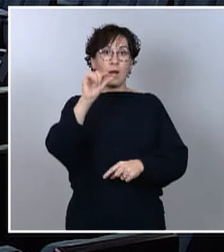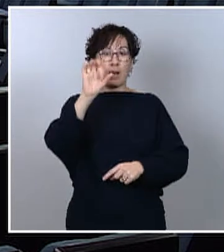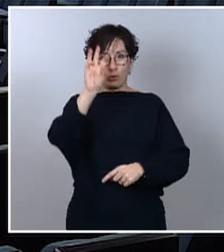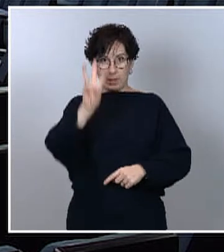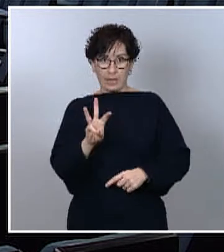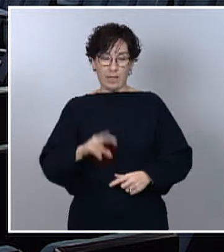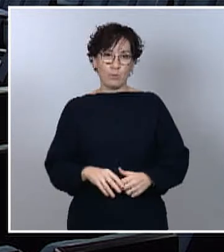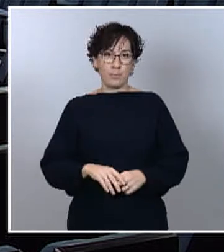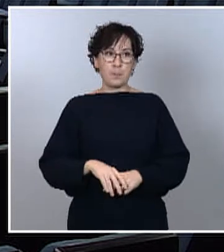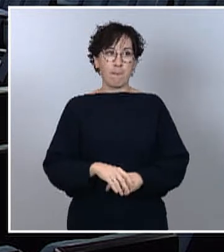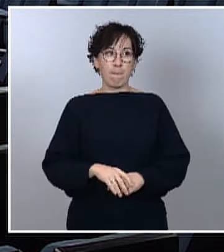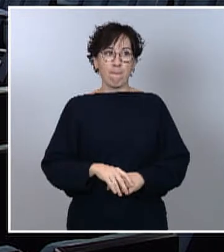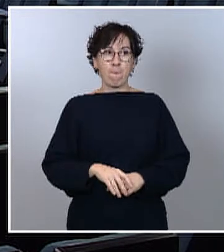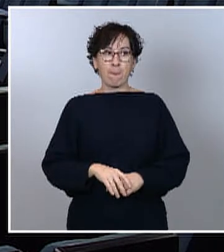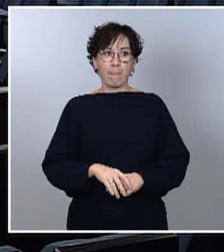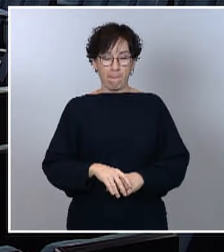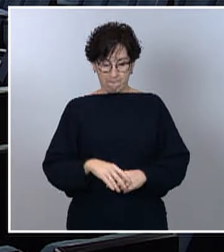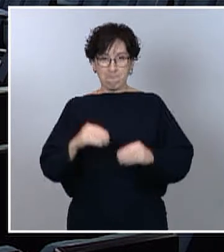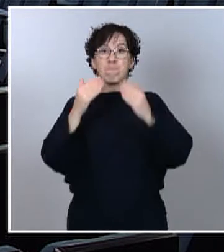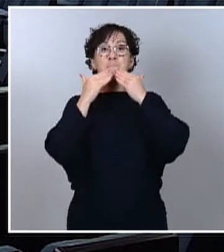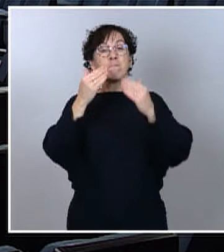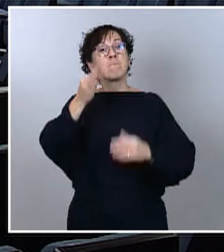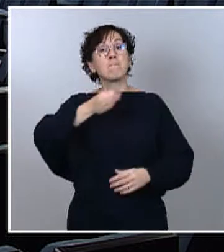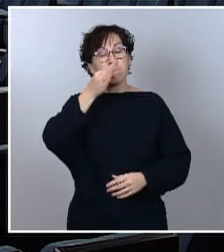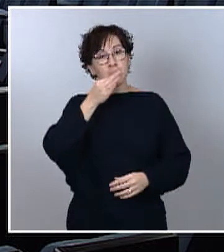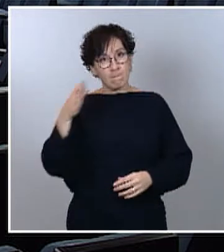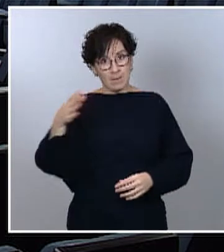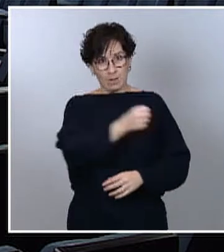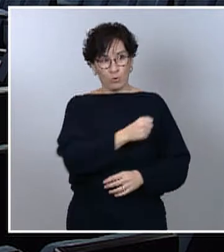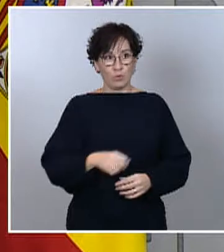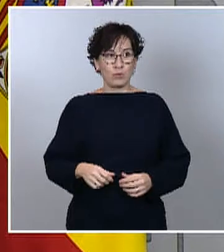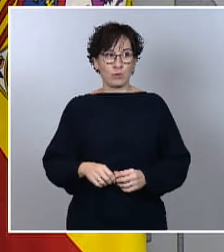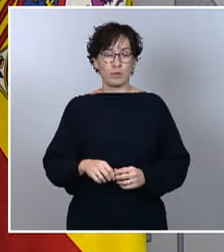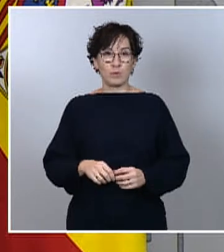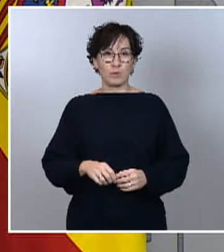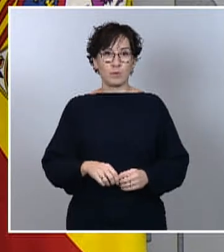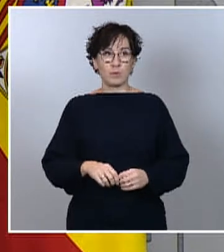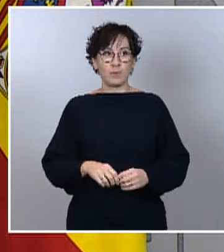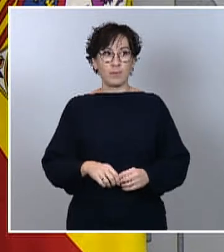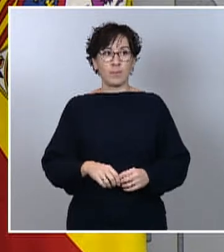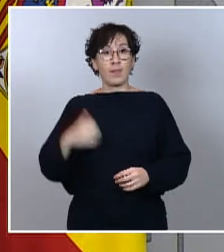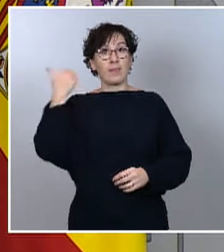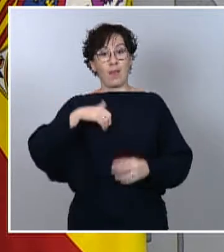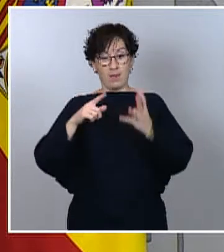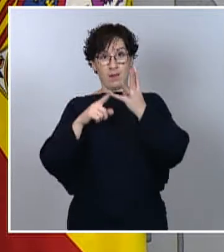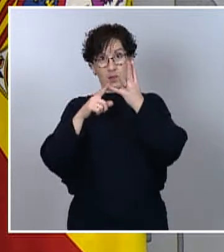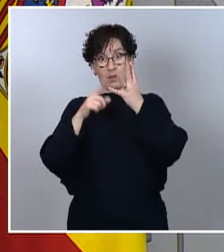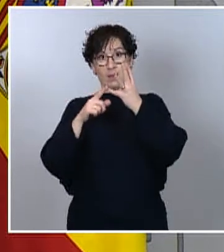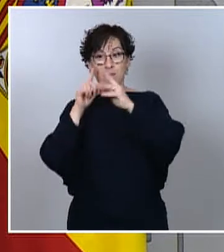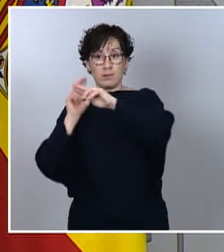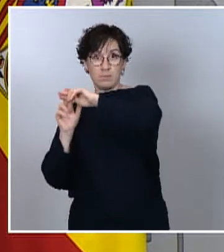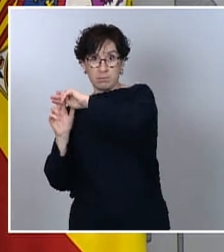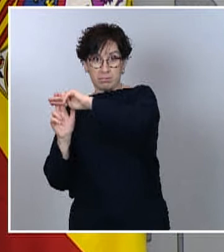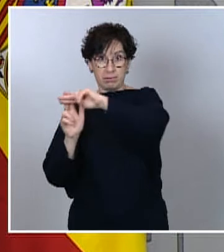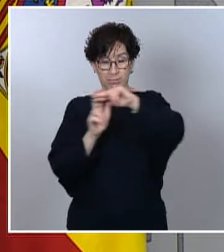Muchas gracias. Muy buenas tardes a todos. Con la finalización de esta cuarta ronda del Estudio Nacional de Seroprevalencia,